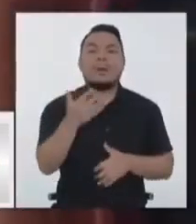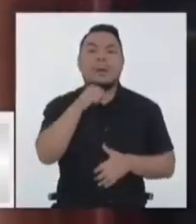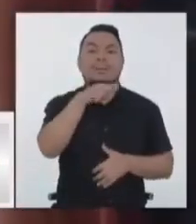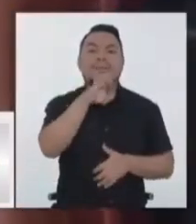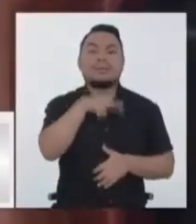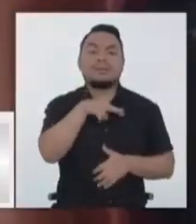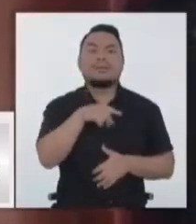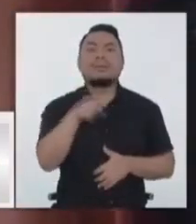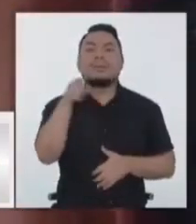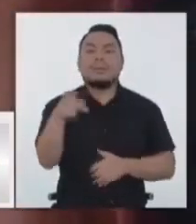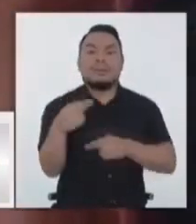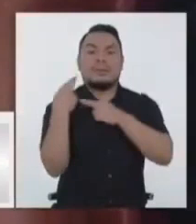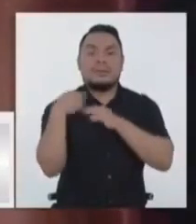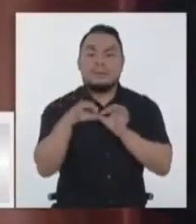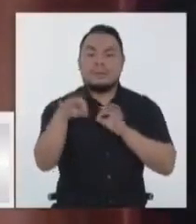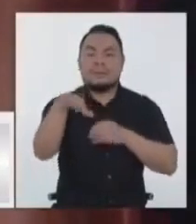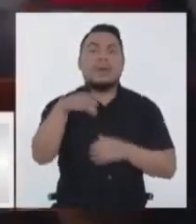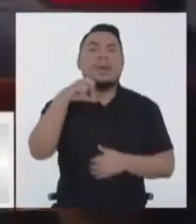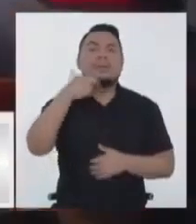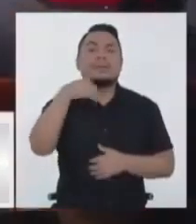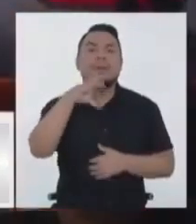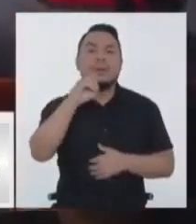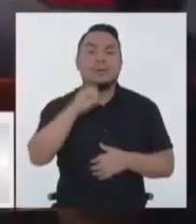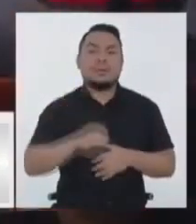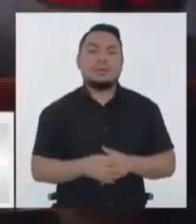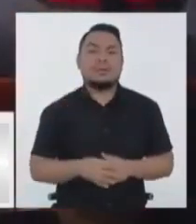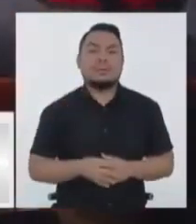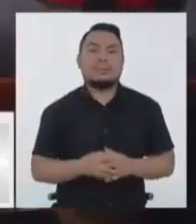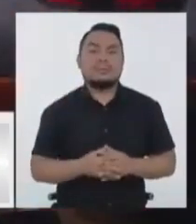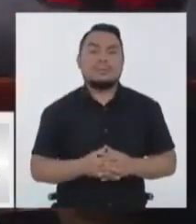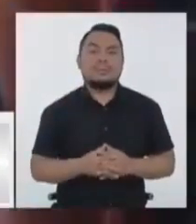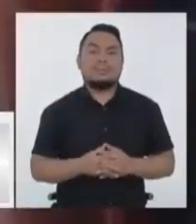Neomías Dávila Atanasio, representante de Pasco.